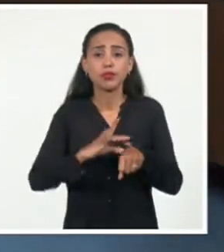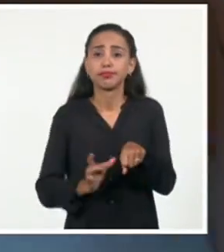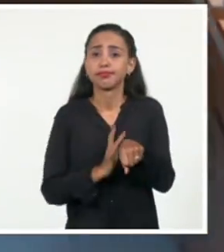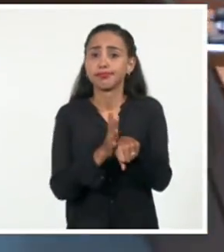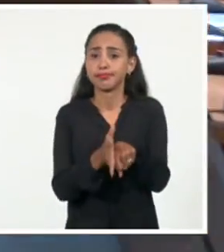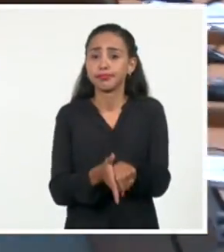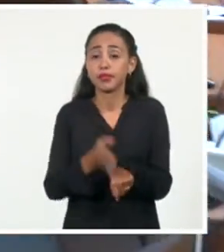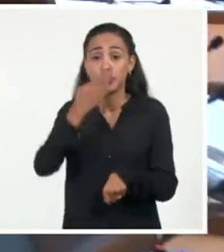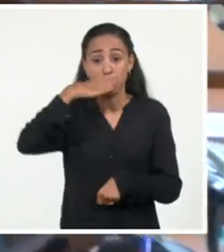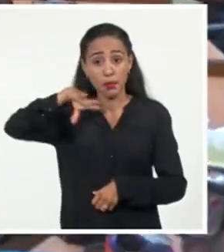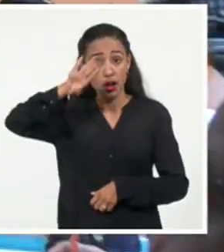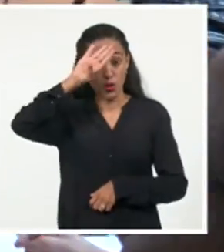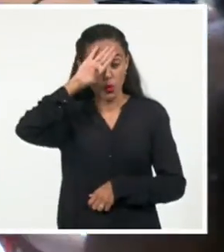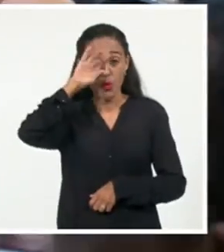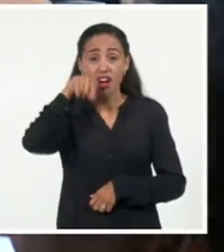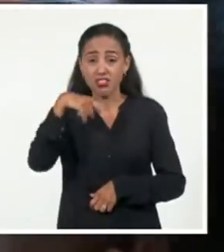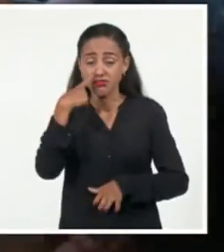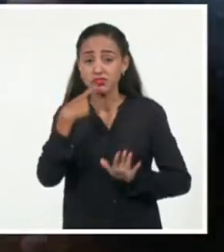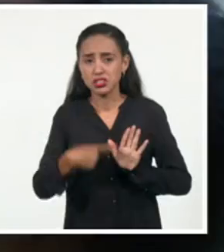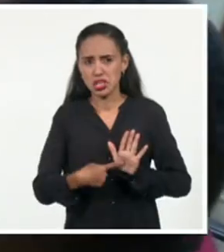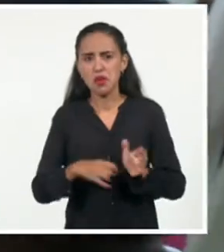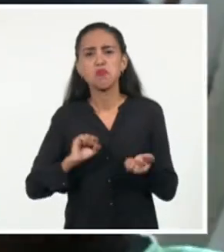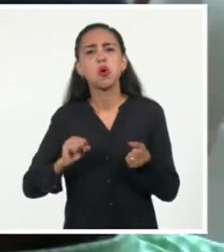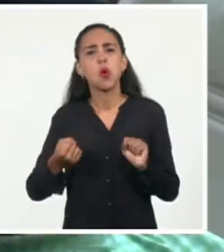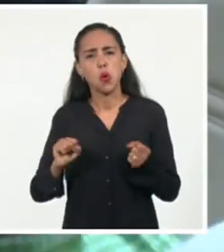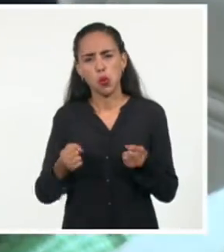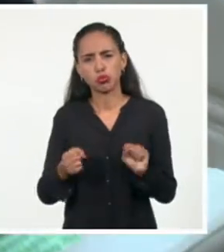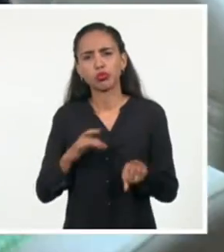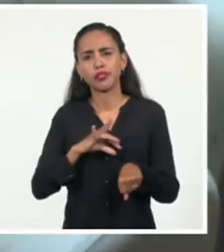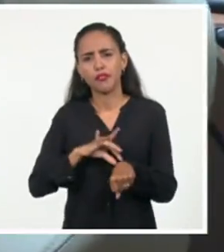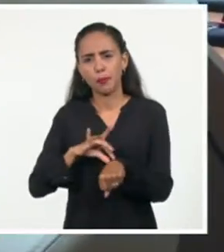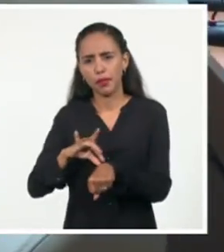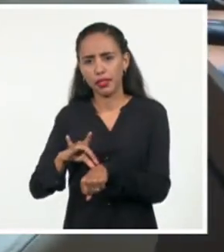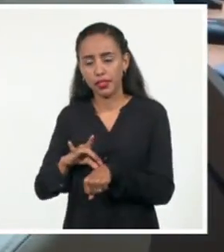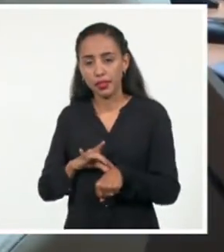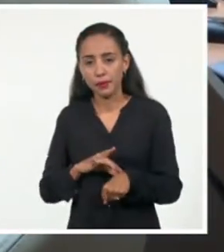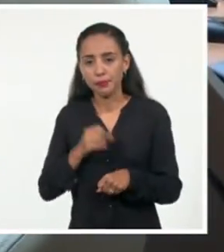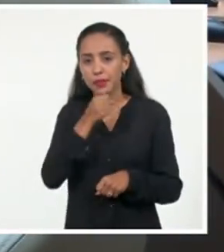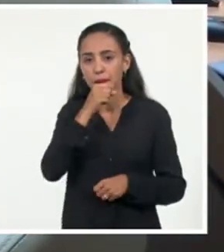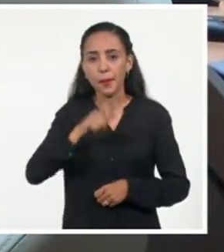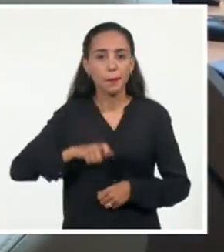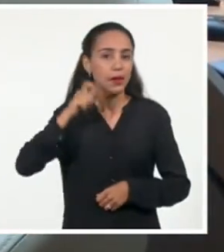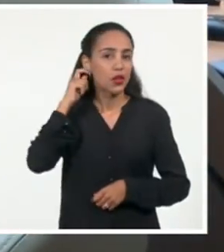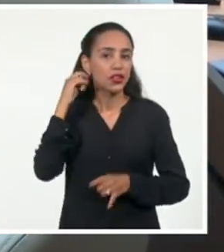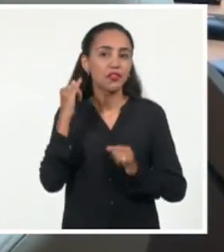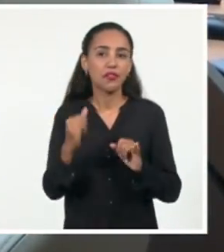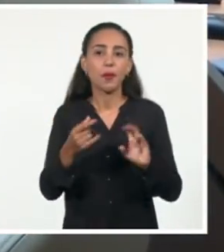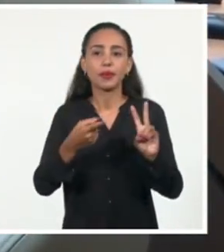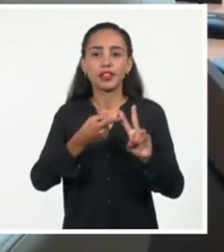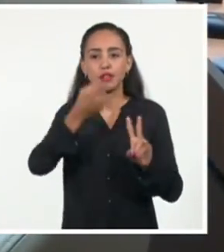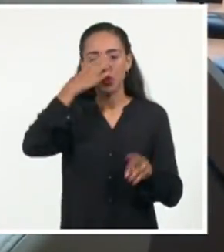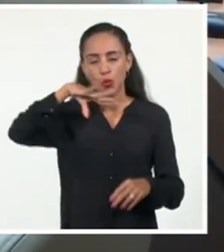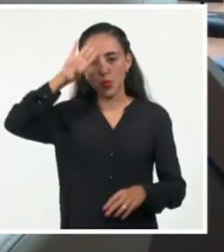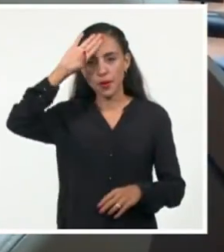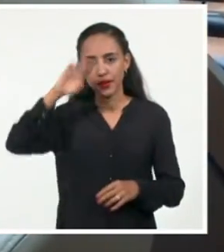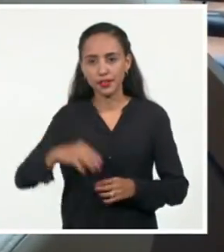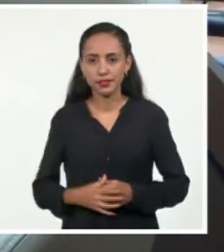Cuba siguen reflejando un control de esta enfermedad. Talía González, Sistema Informativo de la Televisión Cubana.